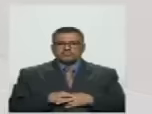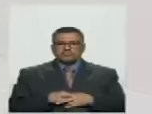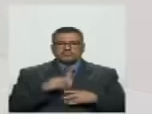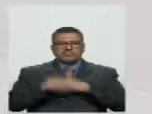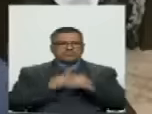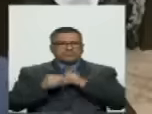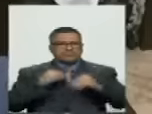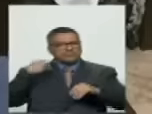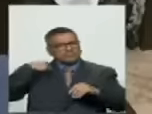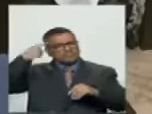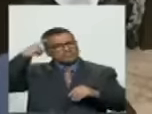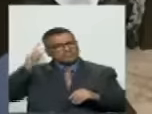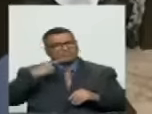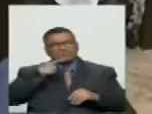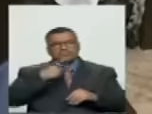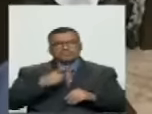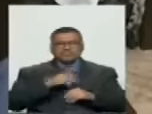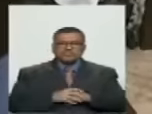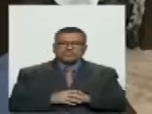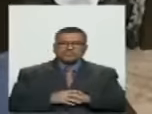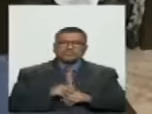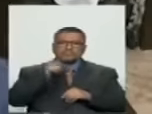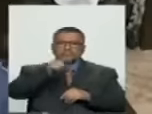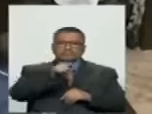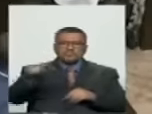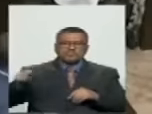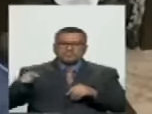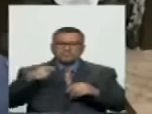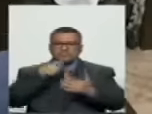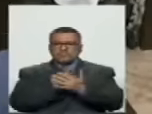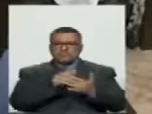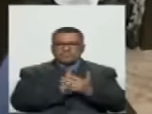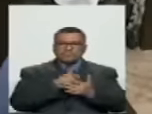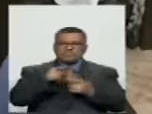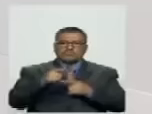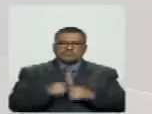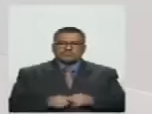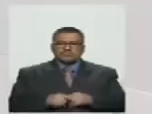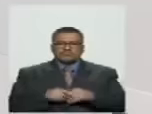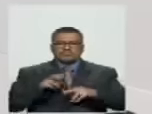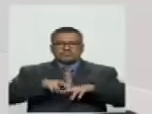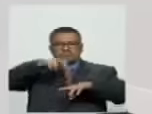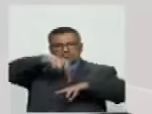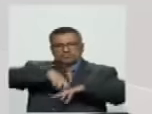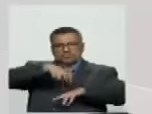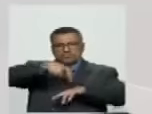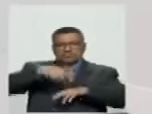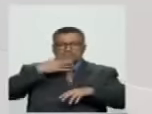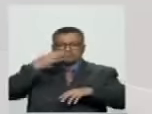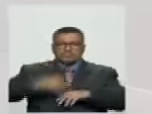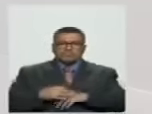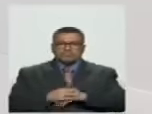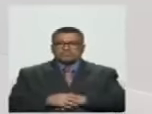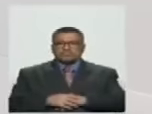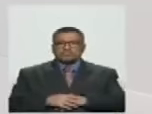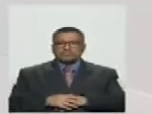¿Cómo a nadie se le ocurrió decir, si es hecho por capitalista, es para esclavizarnos de algún modo?